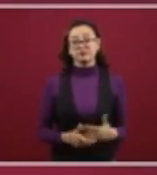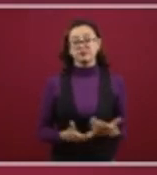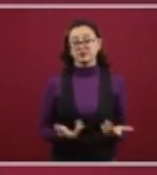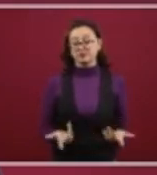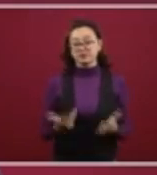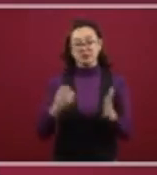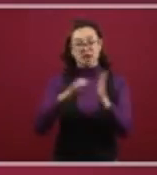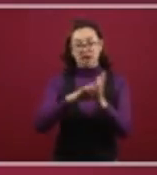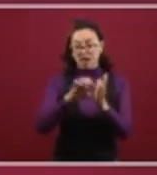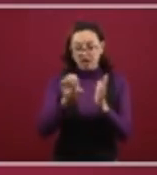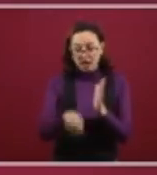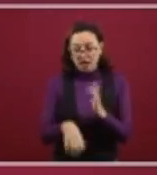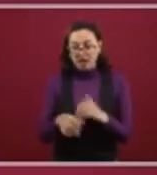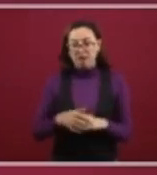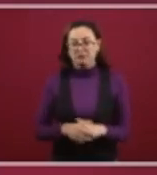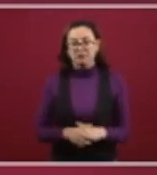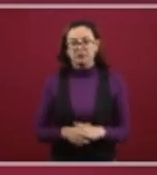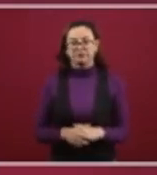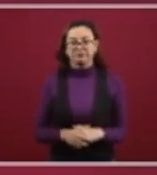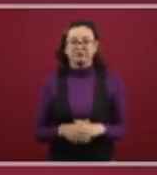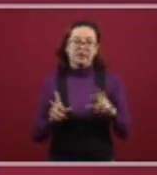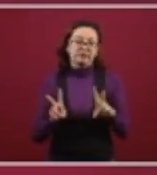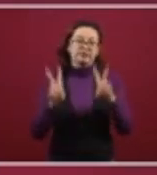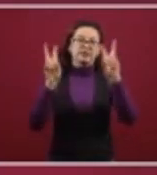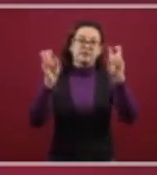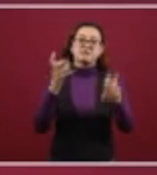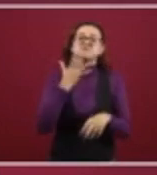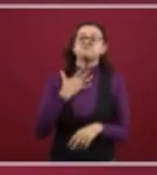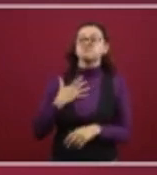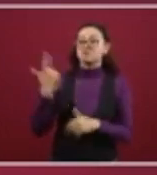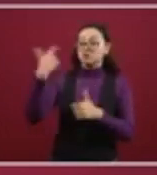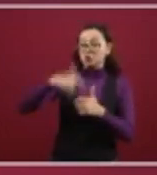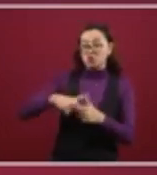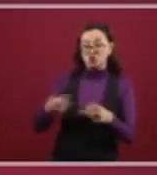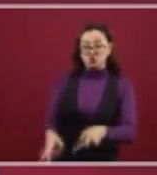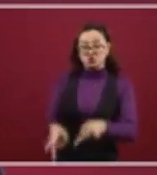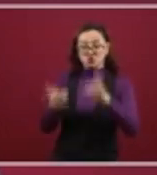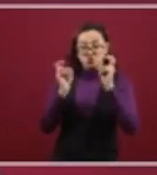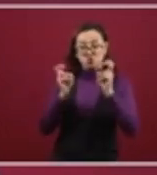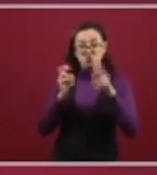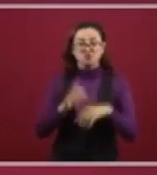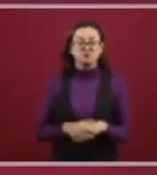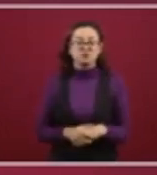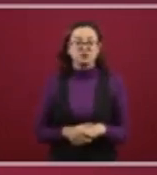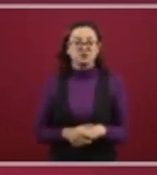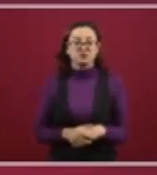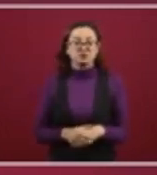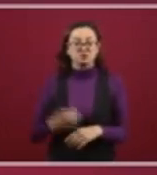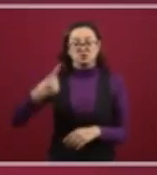en el caso del combate al huachicol nos hubiésemos echado para atrás,